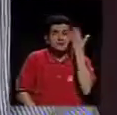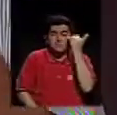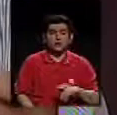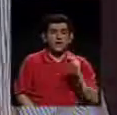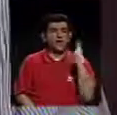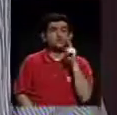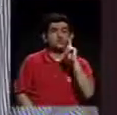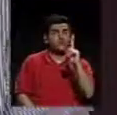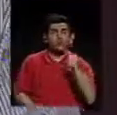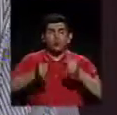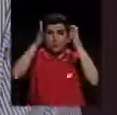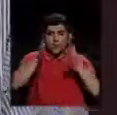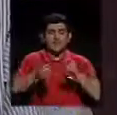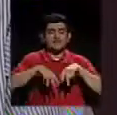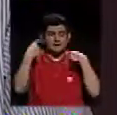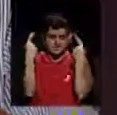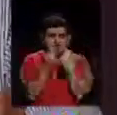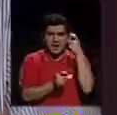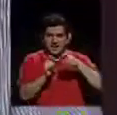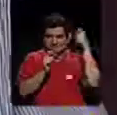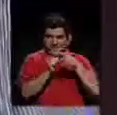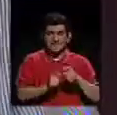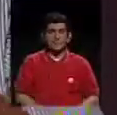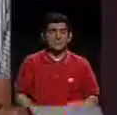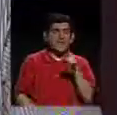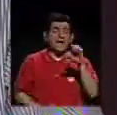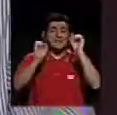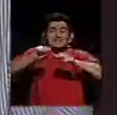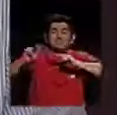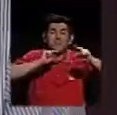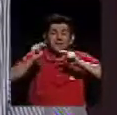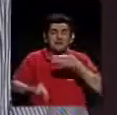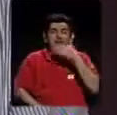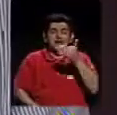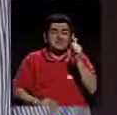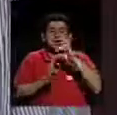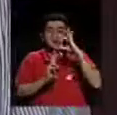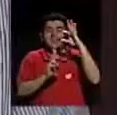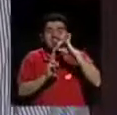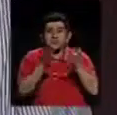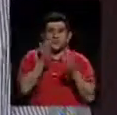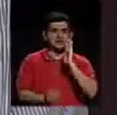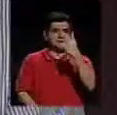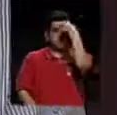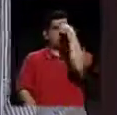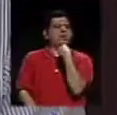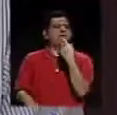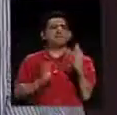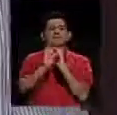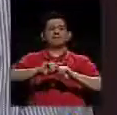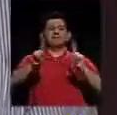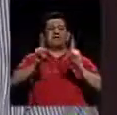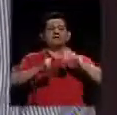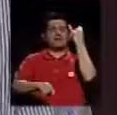el candidato de este o de aquel partido, sino que es el candidato que logra negociar con mejor posibilidad, digamos, su perfil frente a